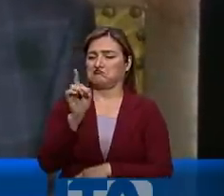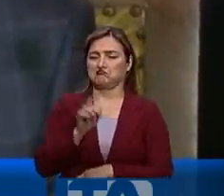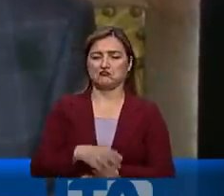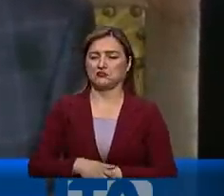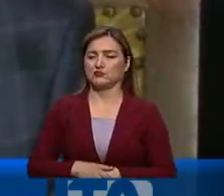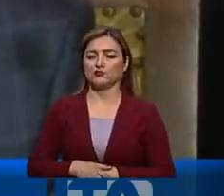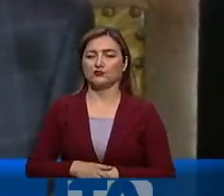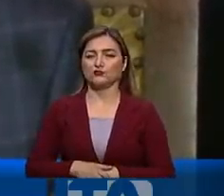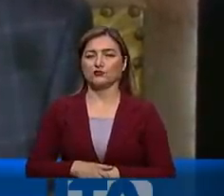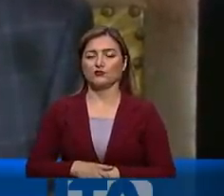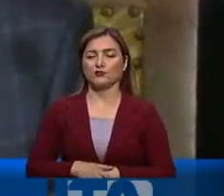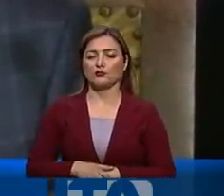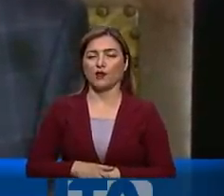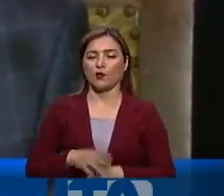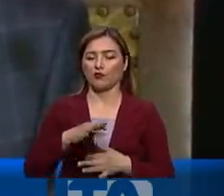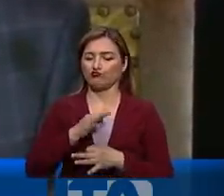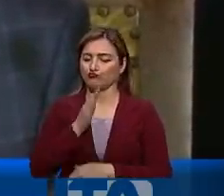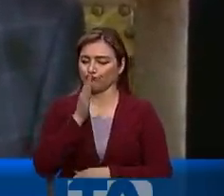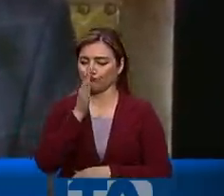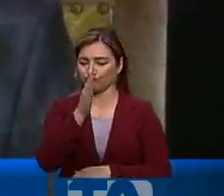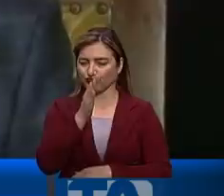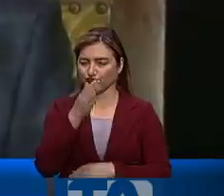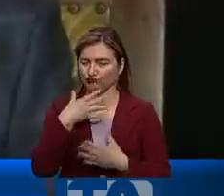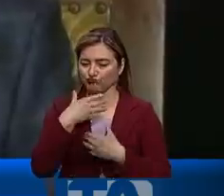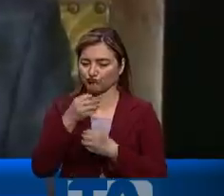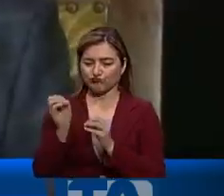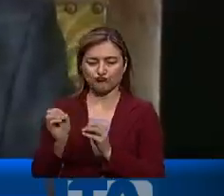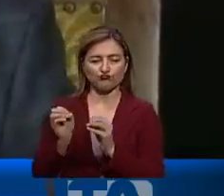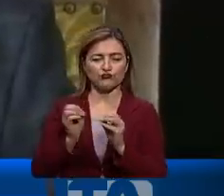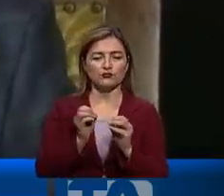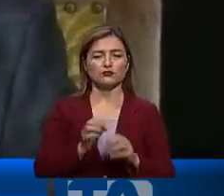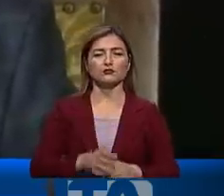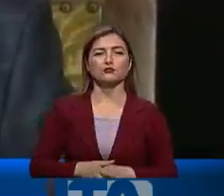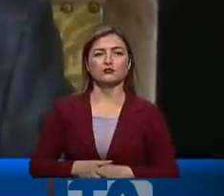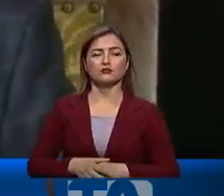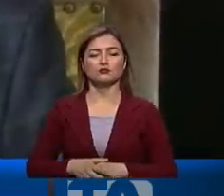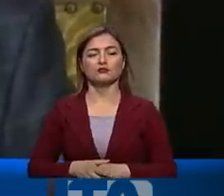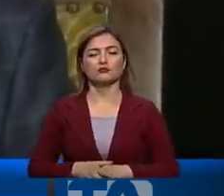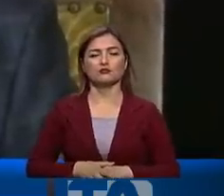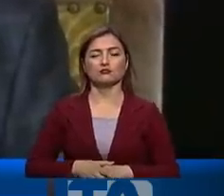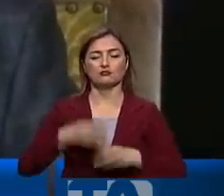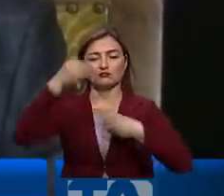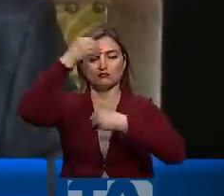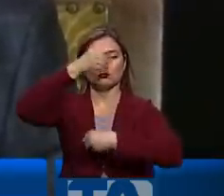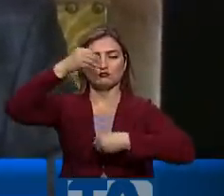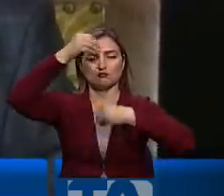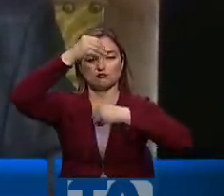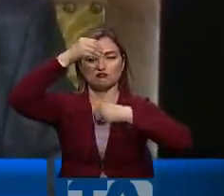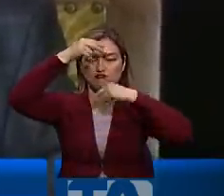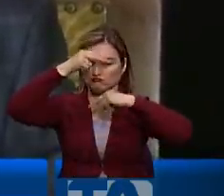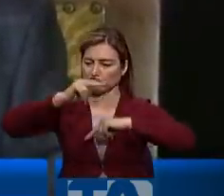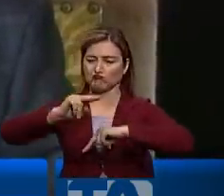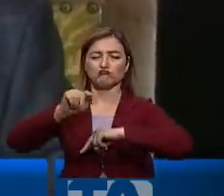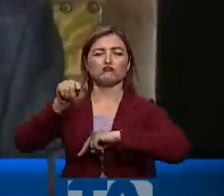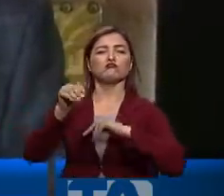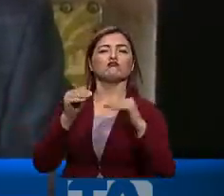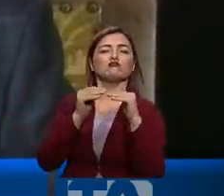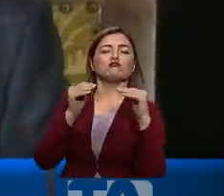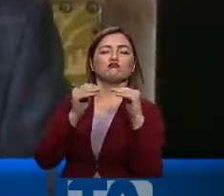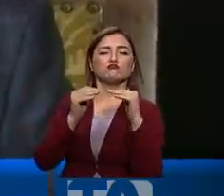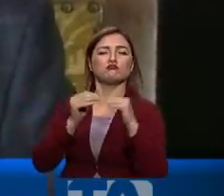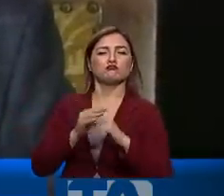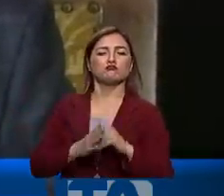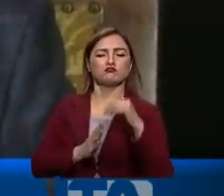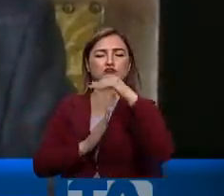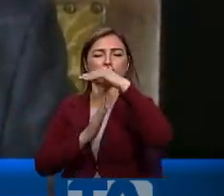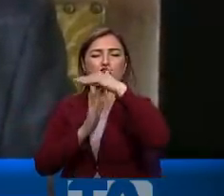democrática y civilizada. En homenaje a estos valores democráticos, republicanos,